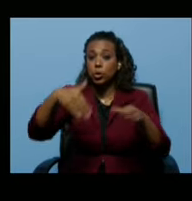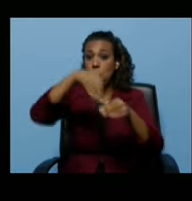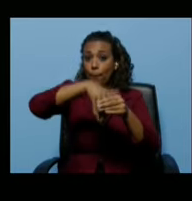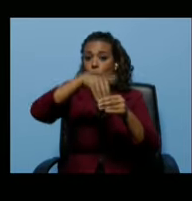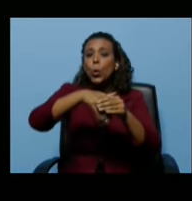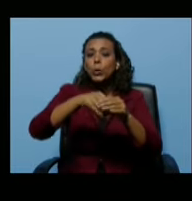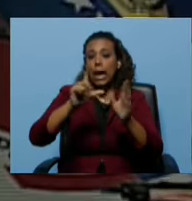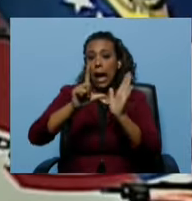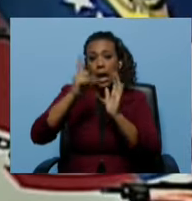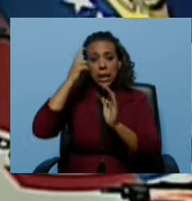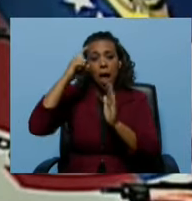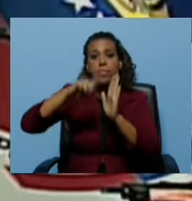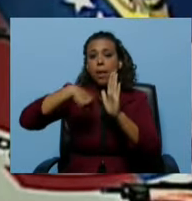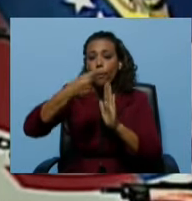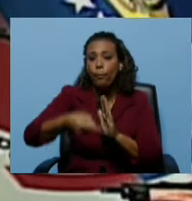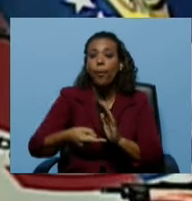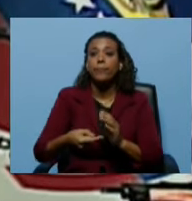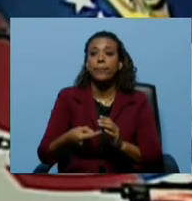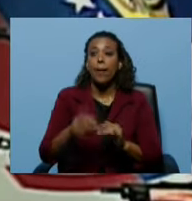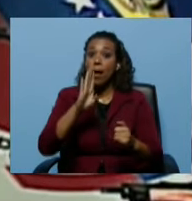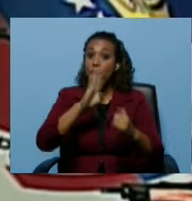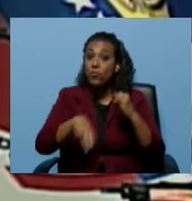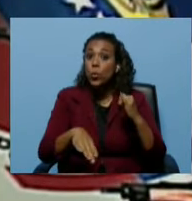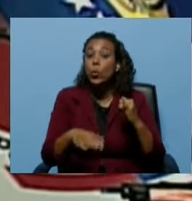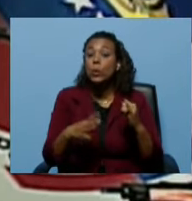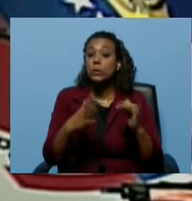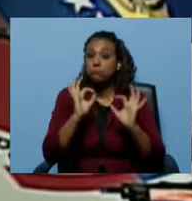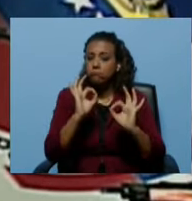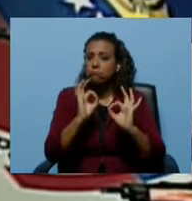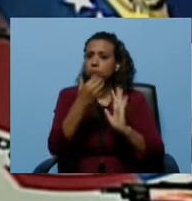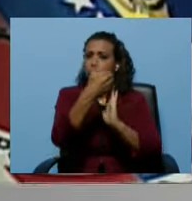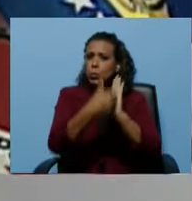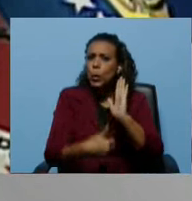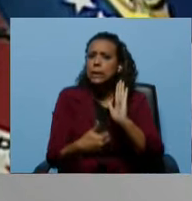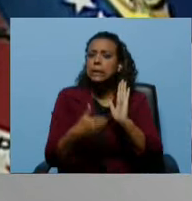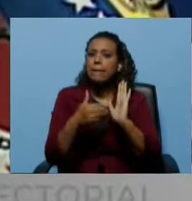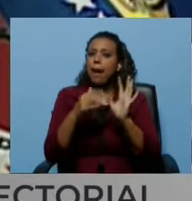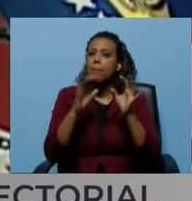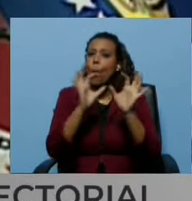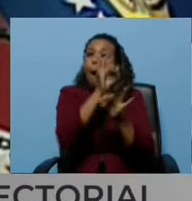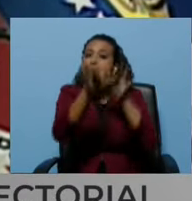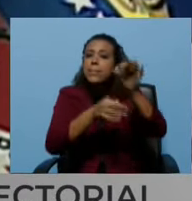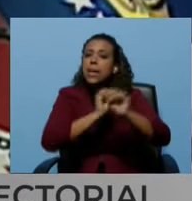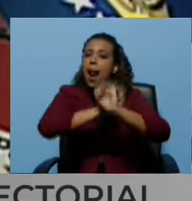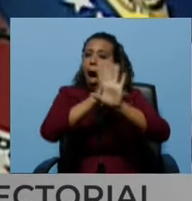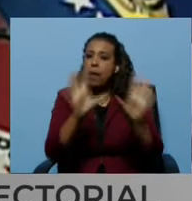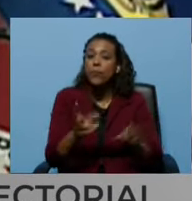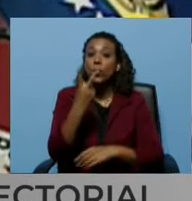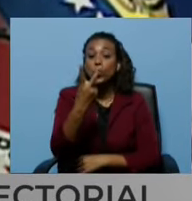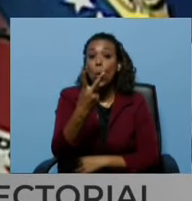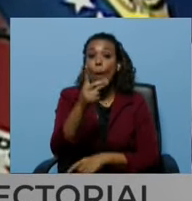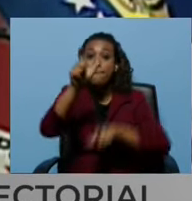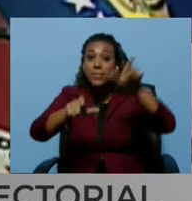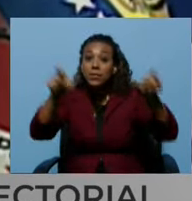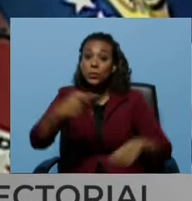Todo esto, pido por favor, porque al final vamos a hilar todo. Dos ciudadanos